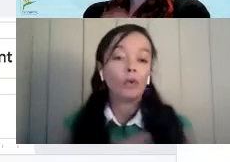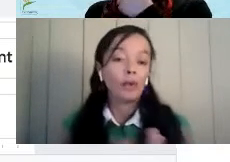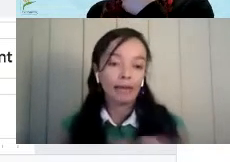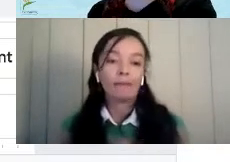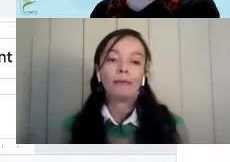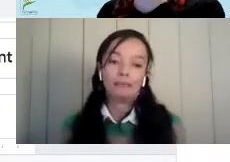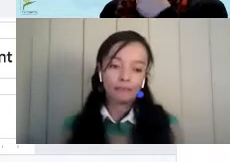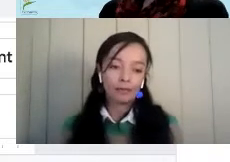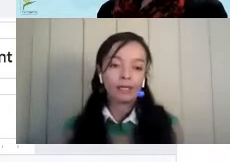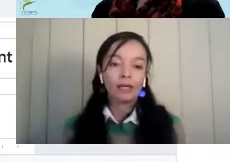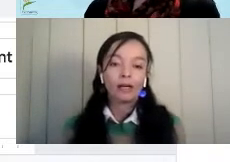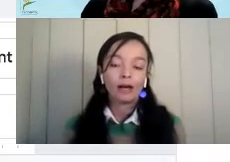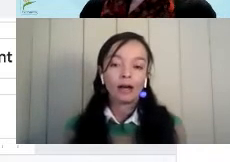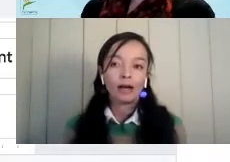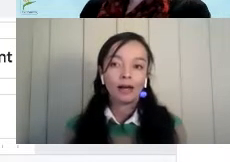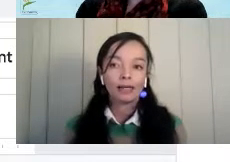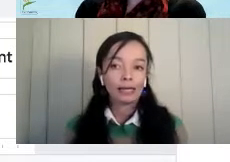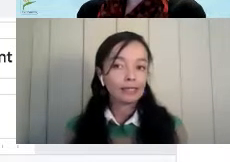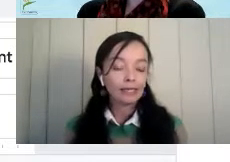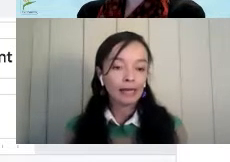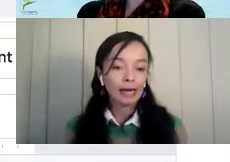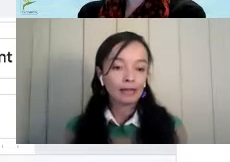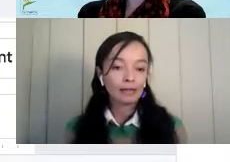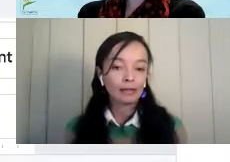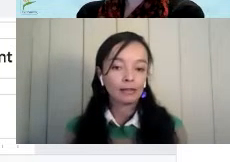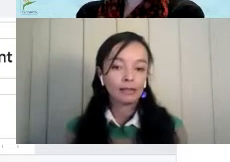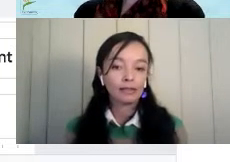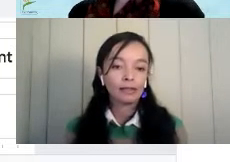Un ejemplo. Ah, ¿quieres cereal?